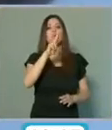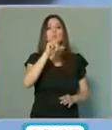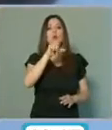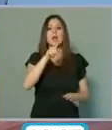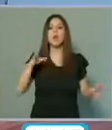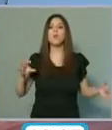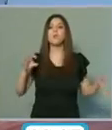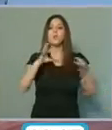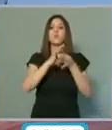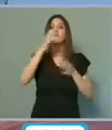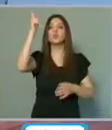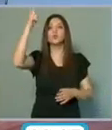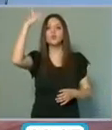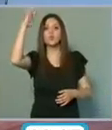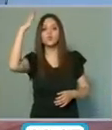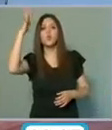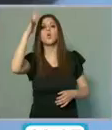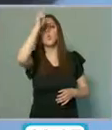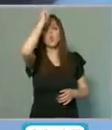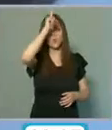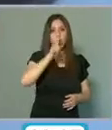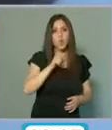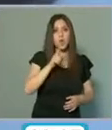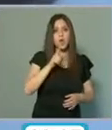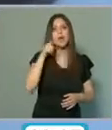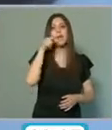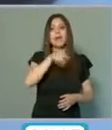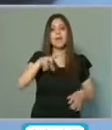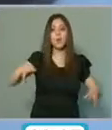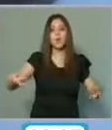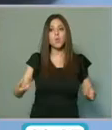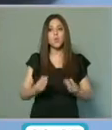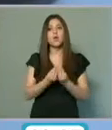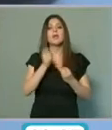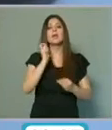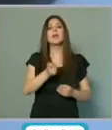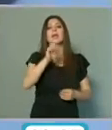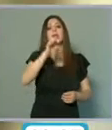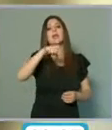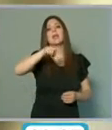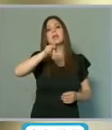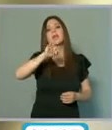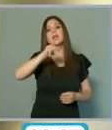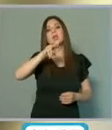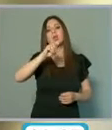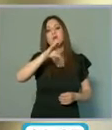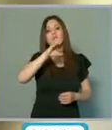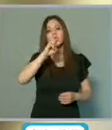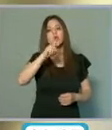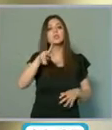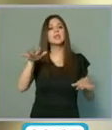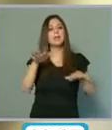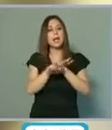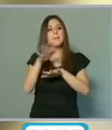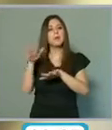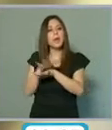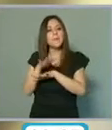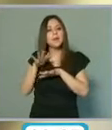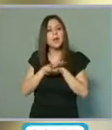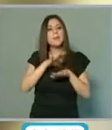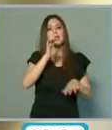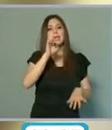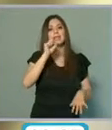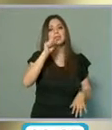solar-lunar. Entonces ellos festejaban los equinoccios y todos estos cambios de estación que para nosotros